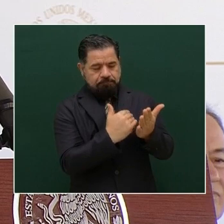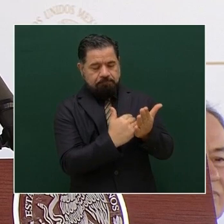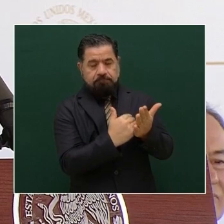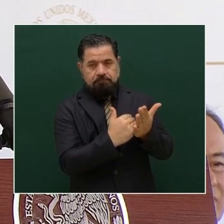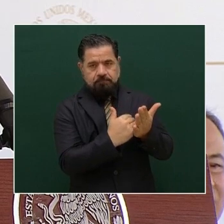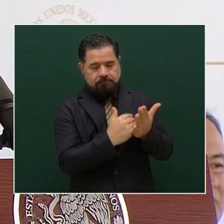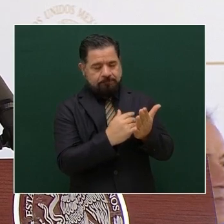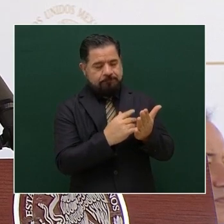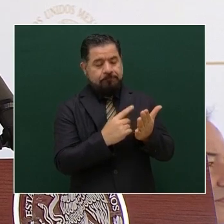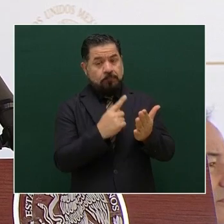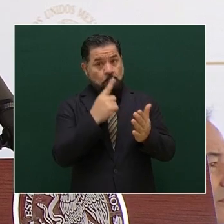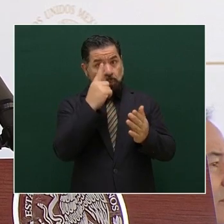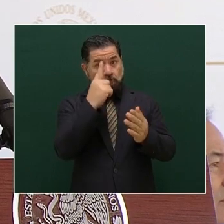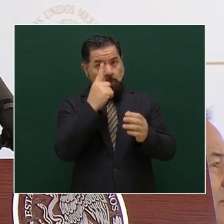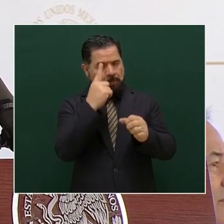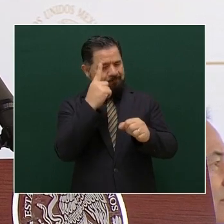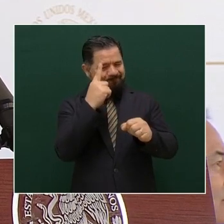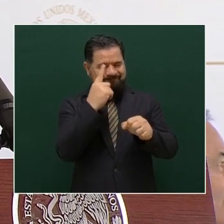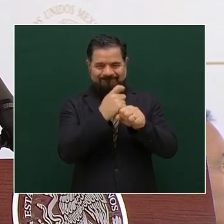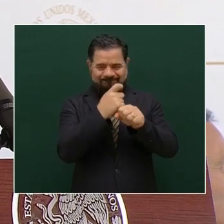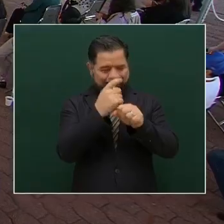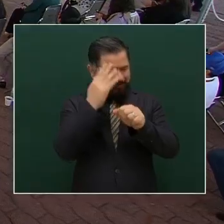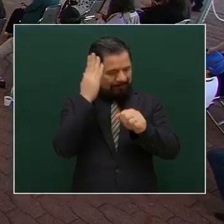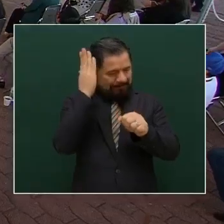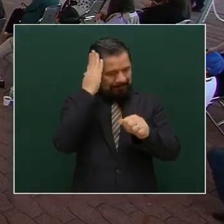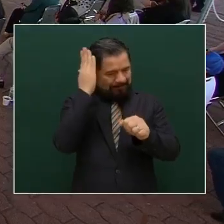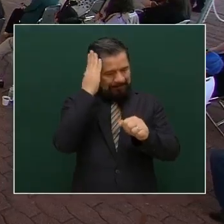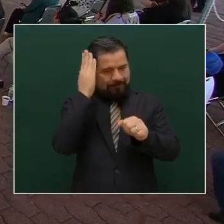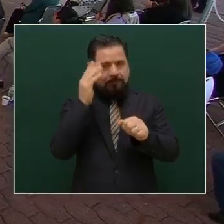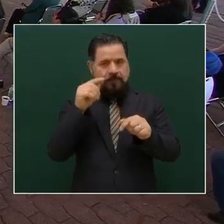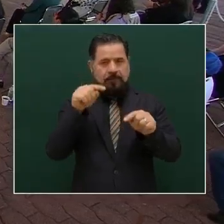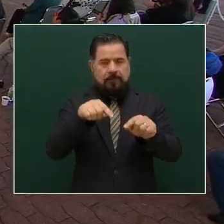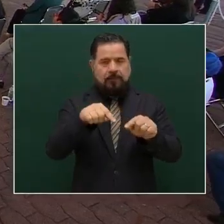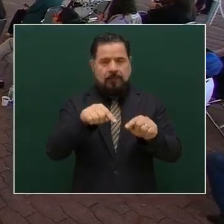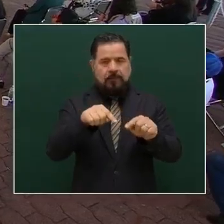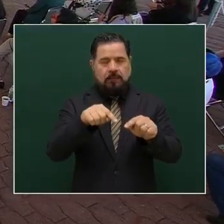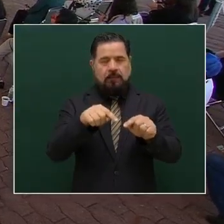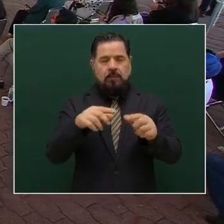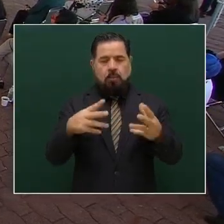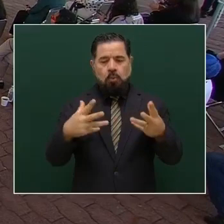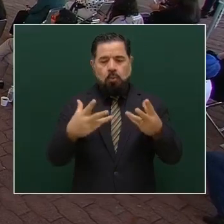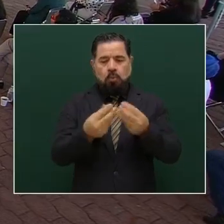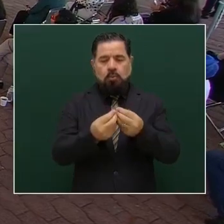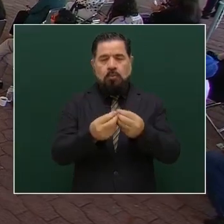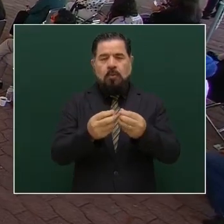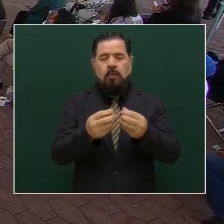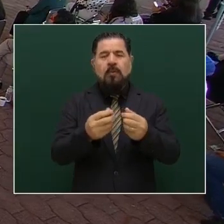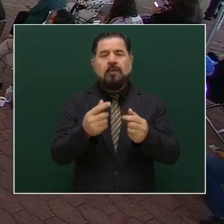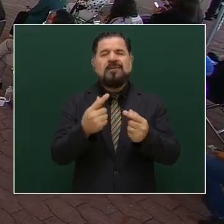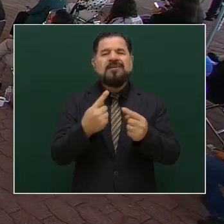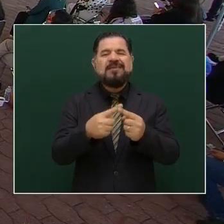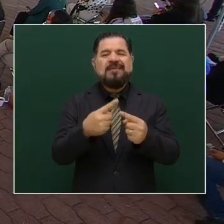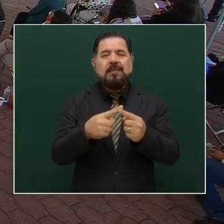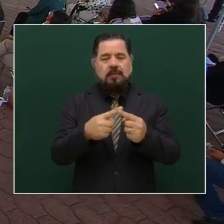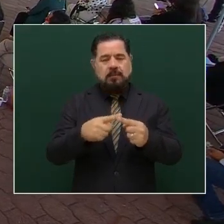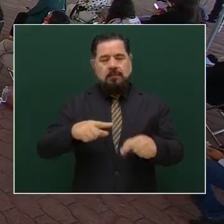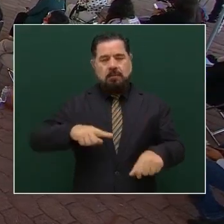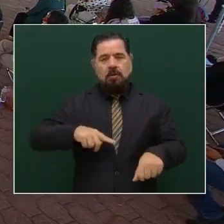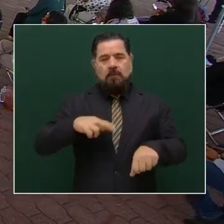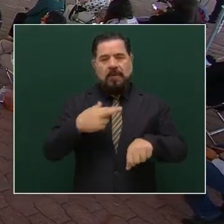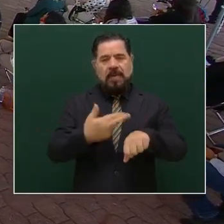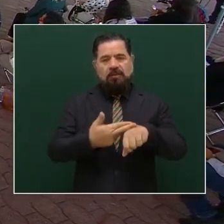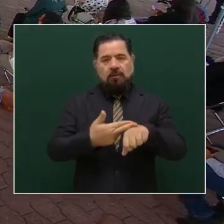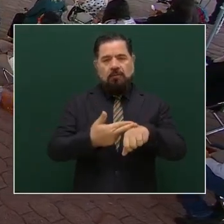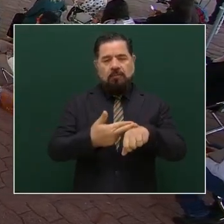principal es que estamos aquí con el gobernador Alfonso Durazo, un